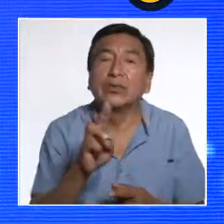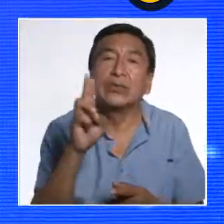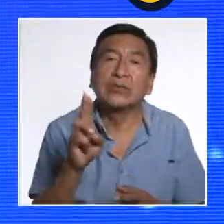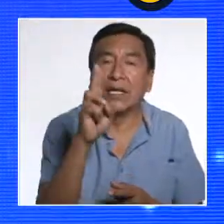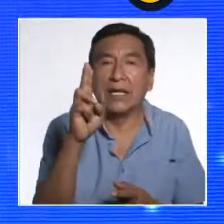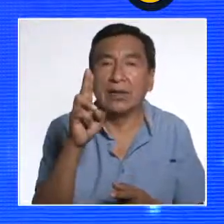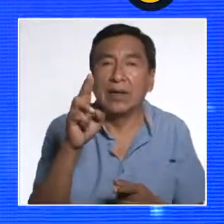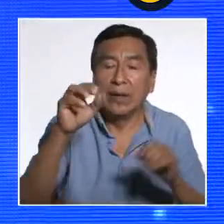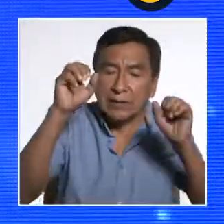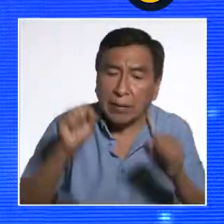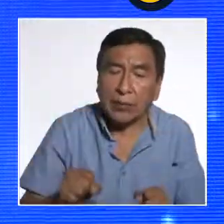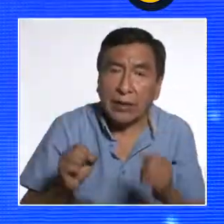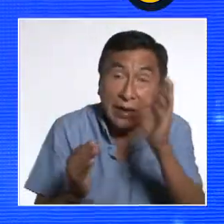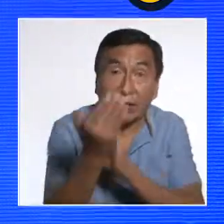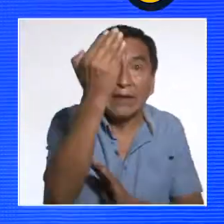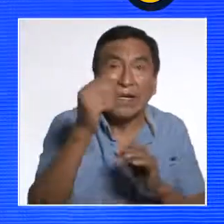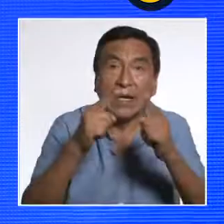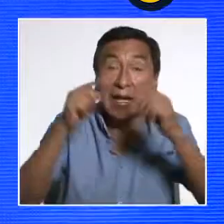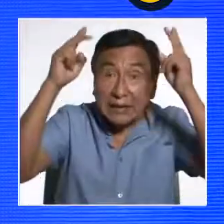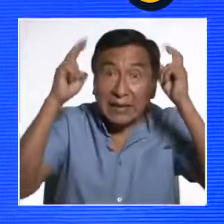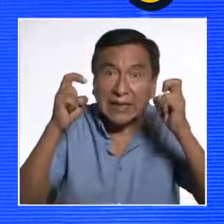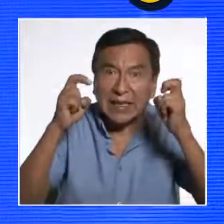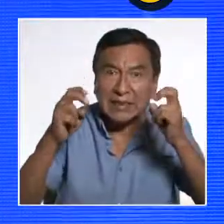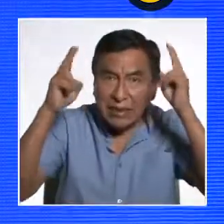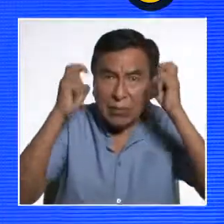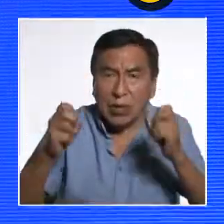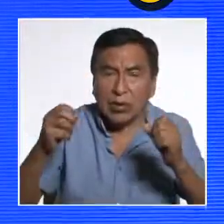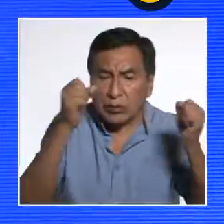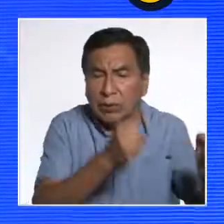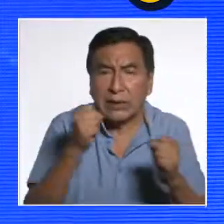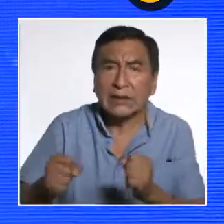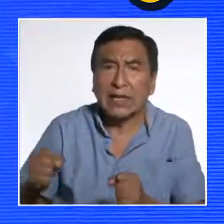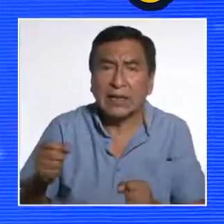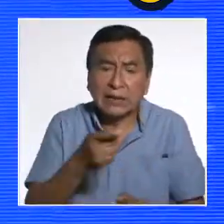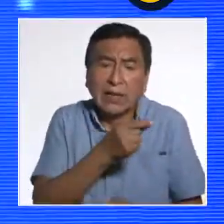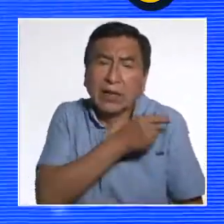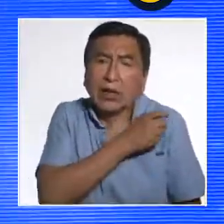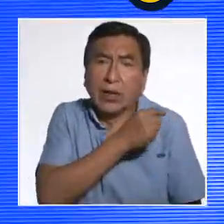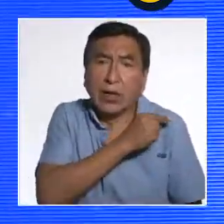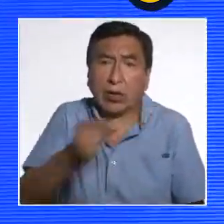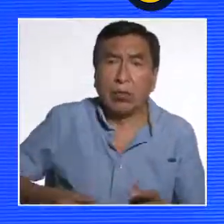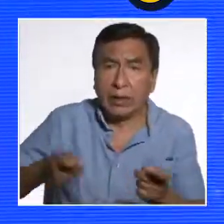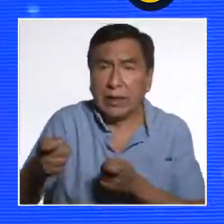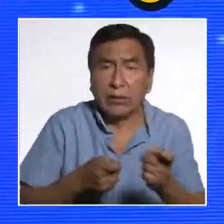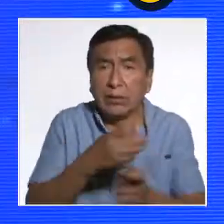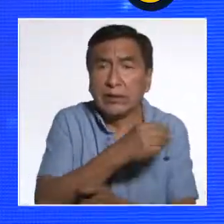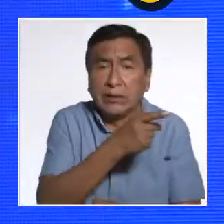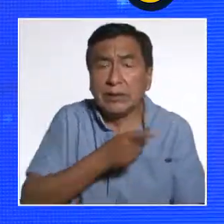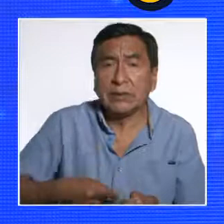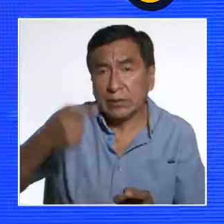poder enfrentar a Satanás, demonios, potestades, gobernadores y principados. ¿Por qué? Porque estás limpio.